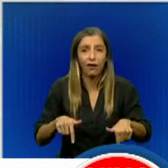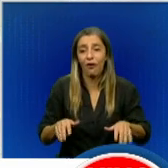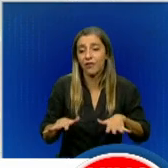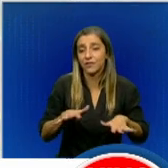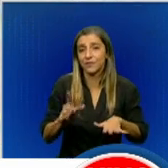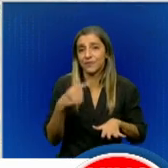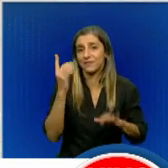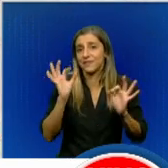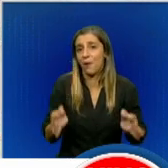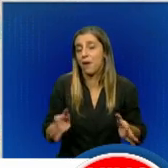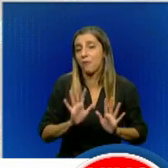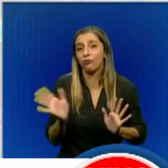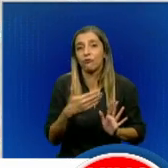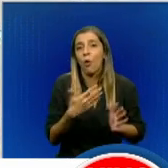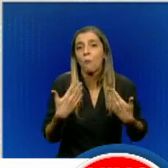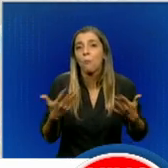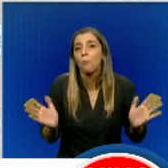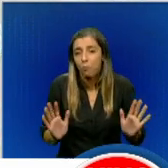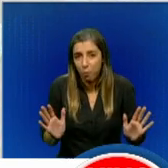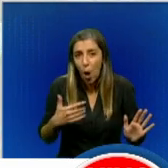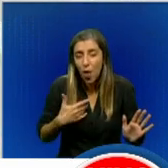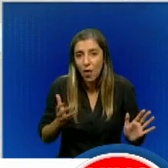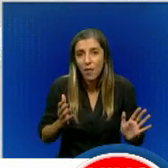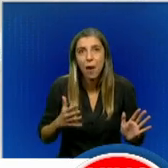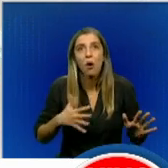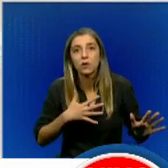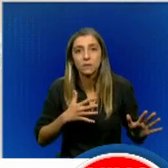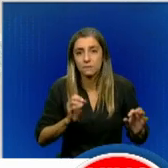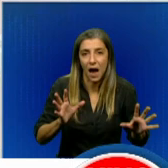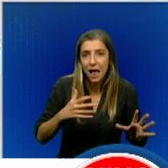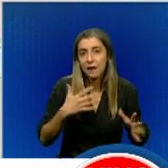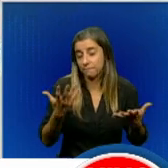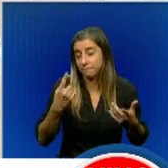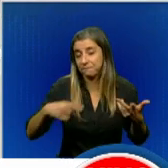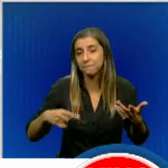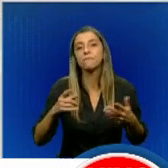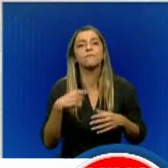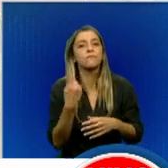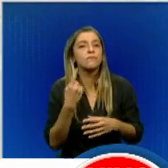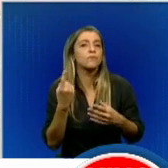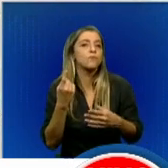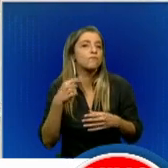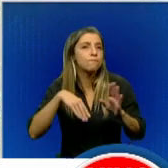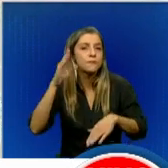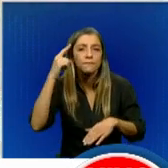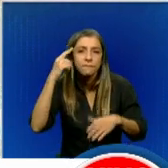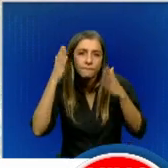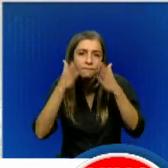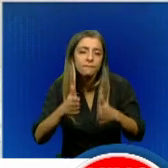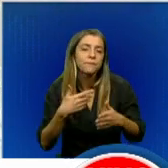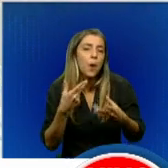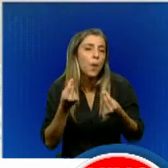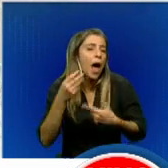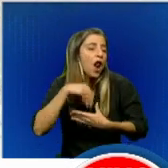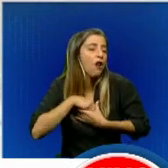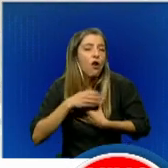miembros de una humanidad que hoy tiene que resignificar prioridades valorando por encima de cualquier valor